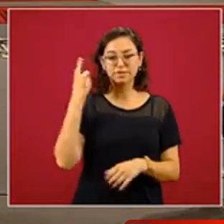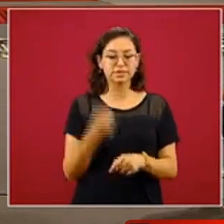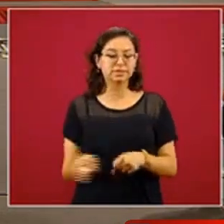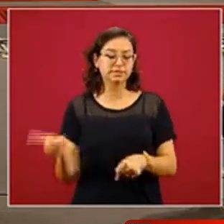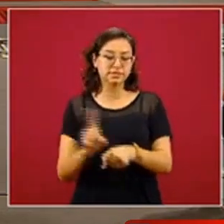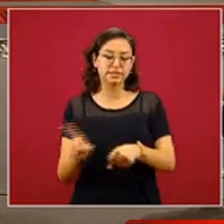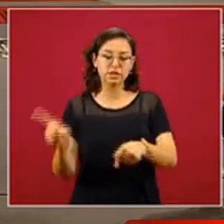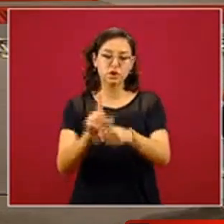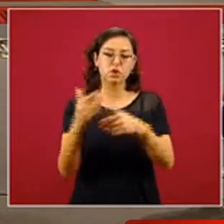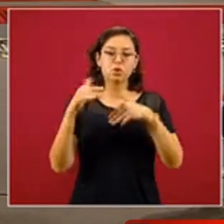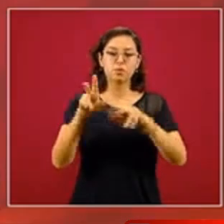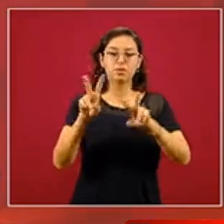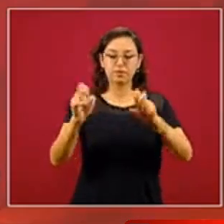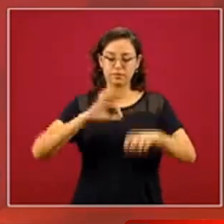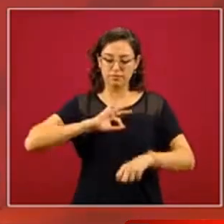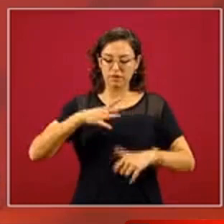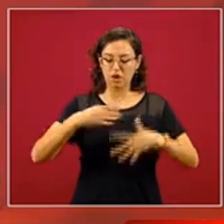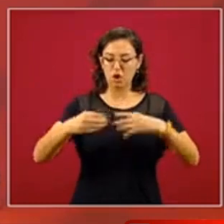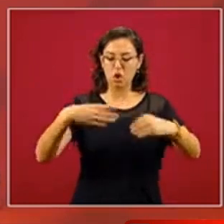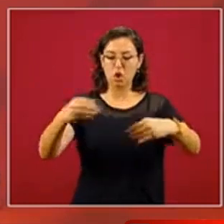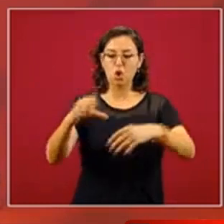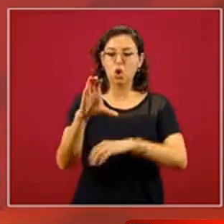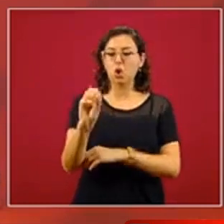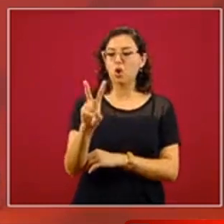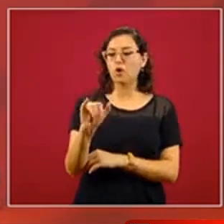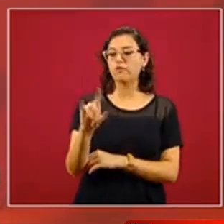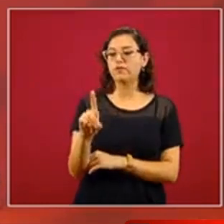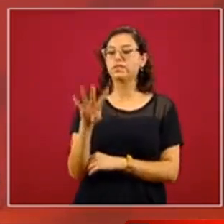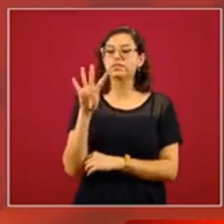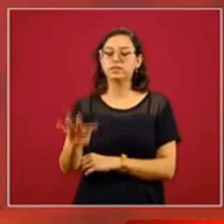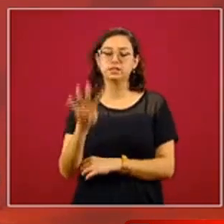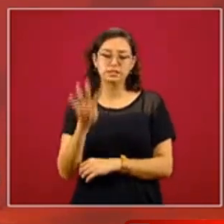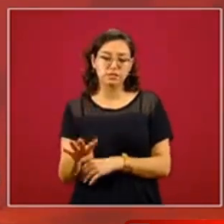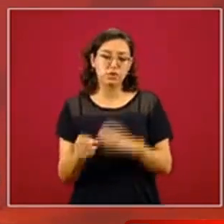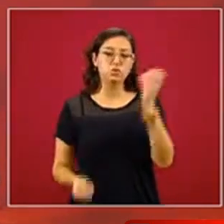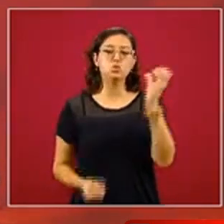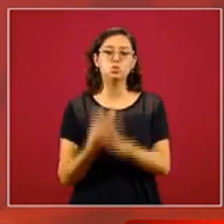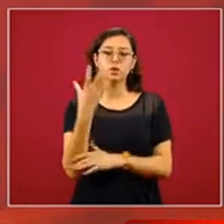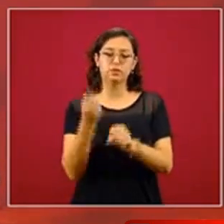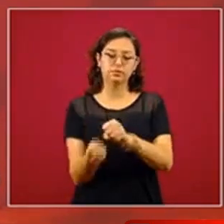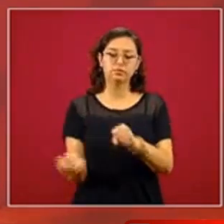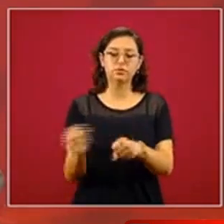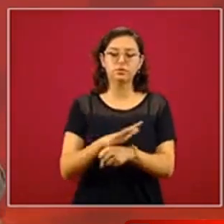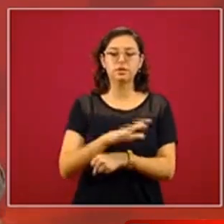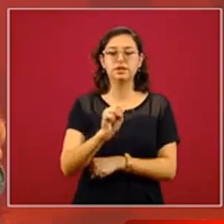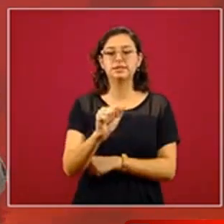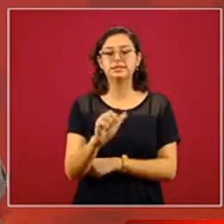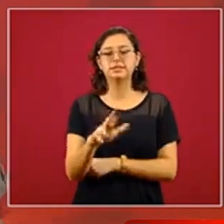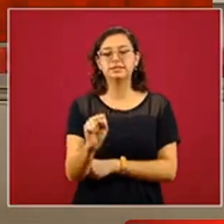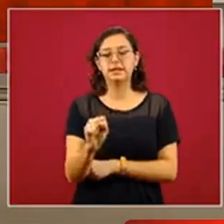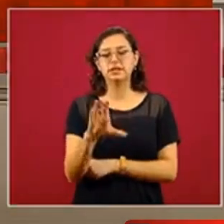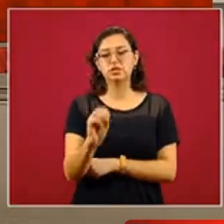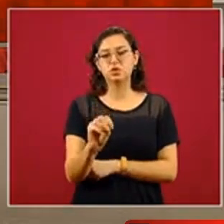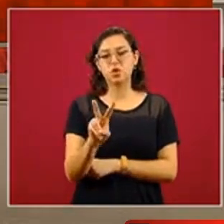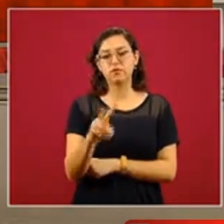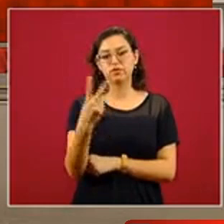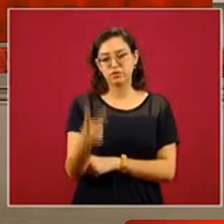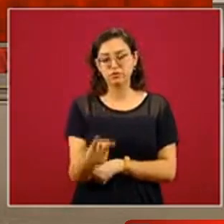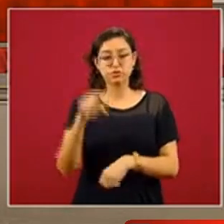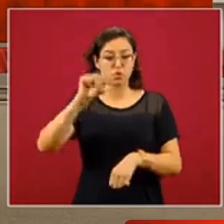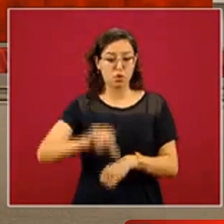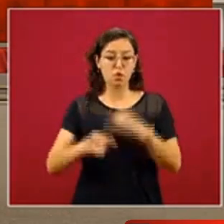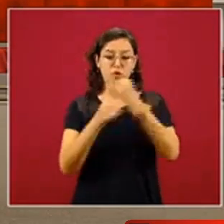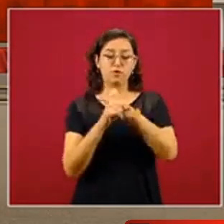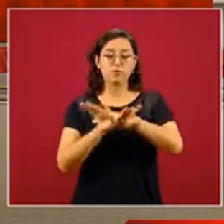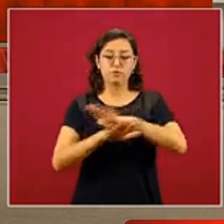situación de la pandemia de COVID-19, la pandemia causada por el nuevo coronavirus SARS-CoV-2. Hoy vamos a tener el informe